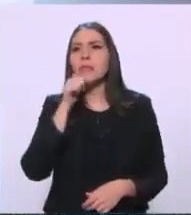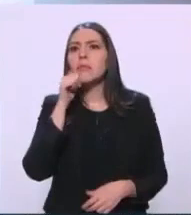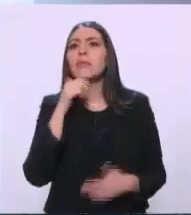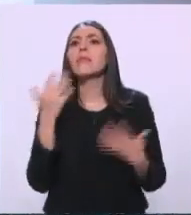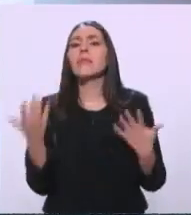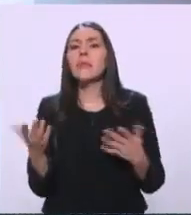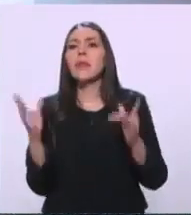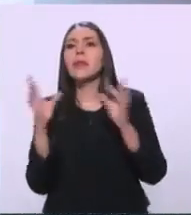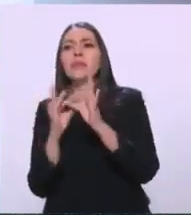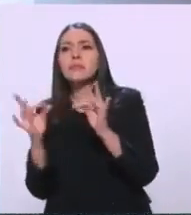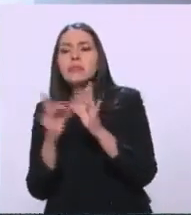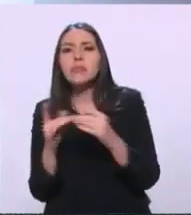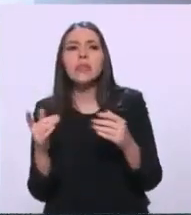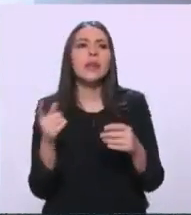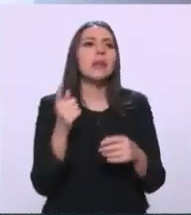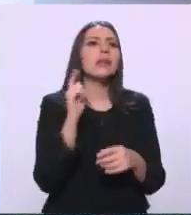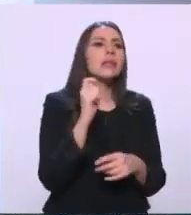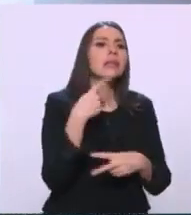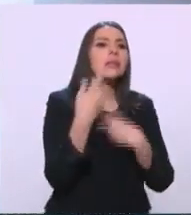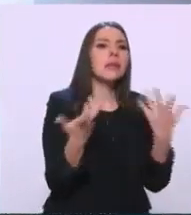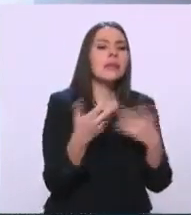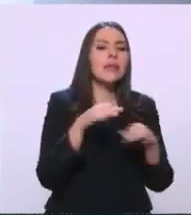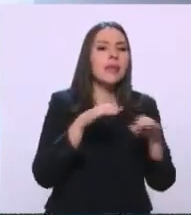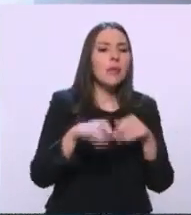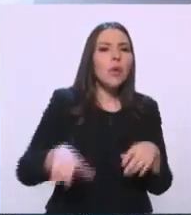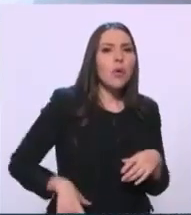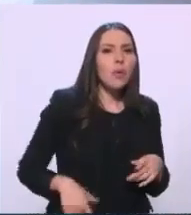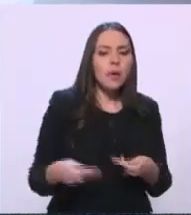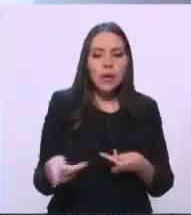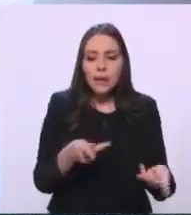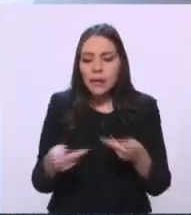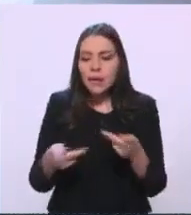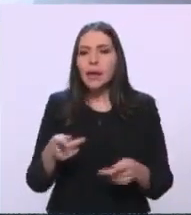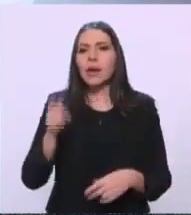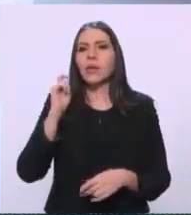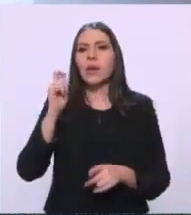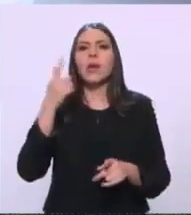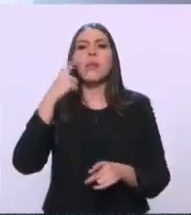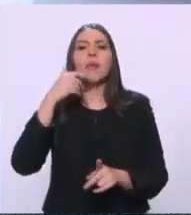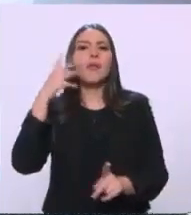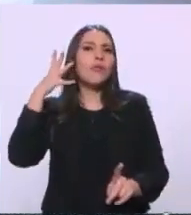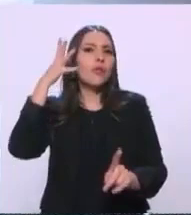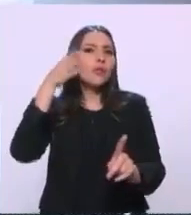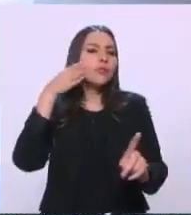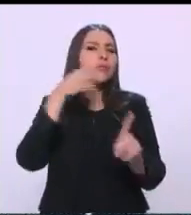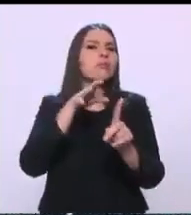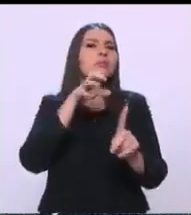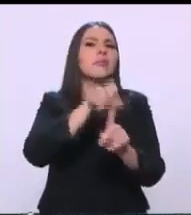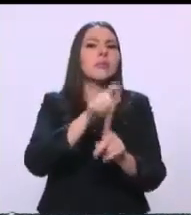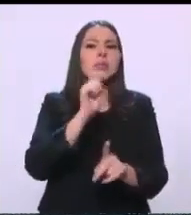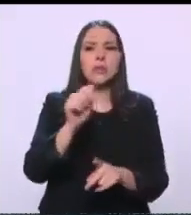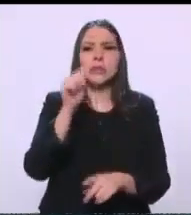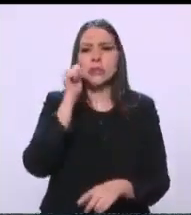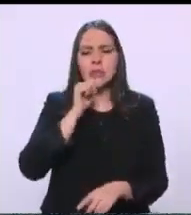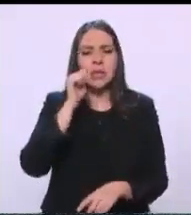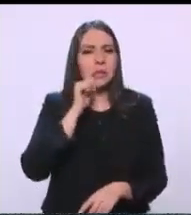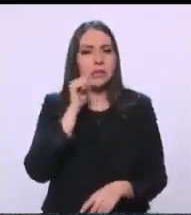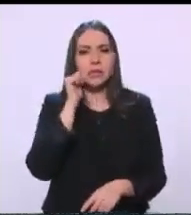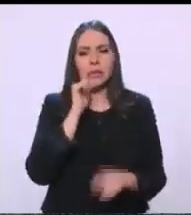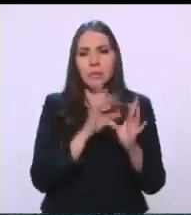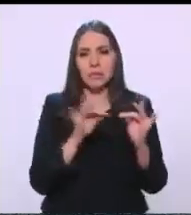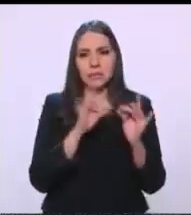son los retos, cuáles son las estrategias, cuáles son las cifras, y me parece que lo vi muy sereno, lo vi contento, lo vi